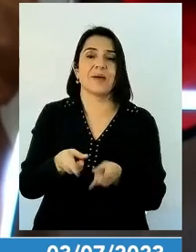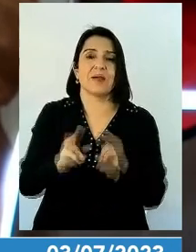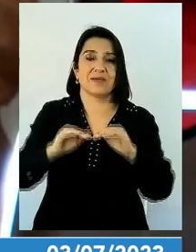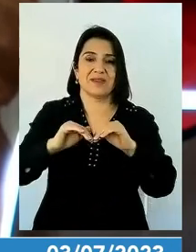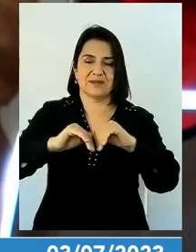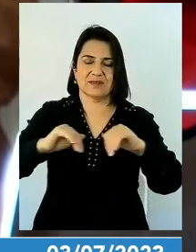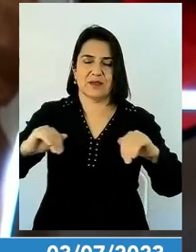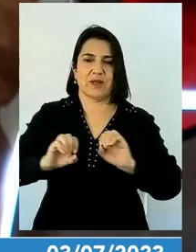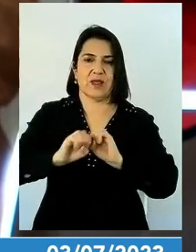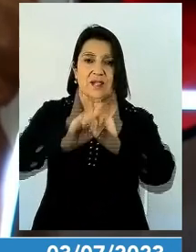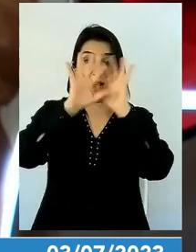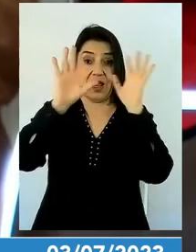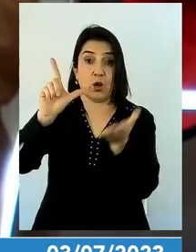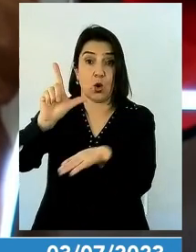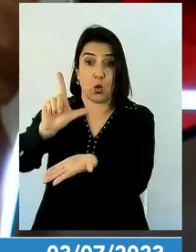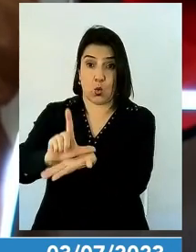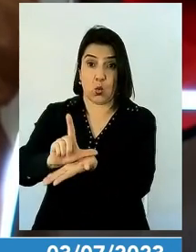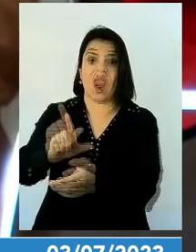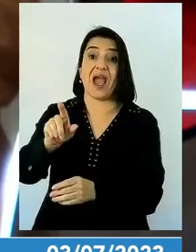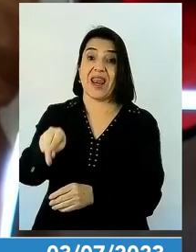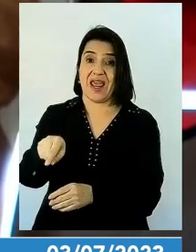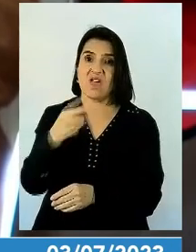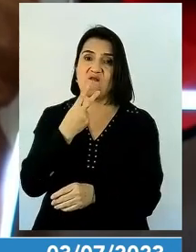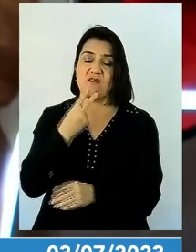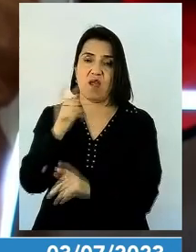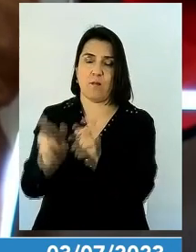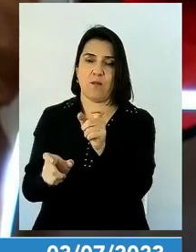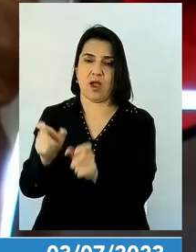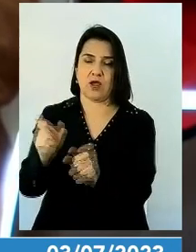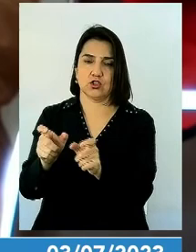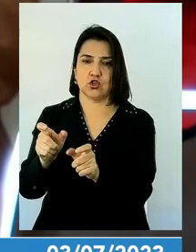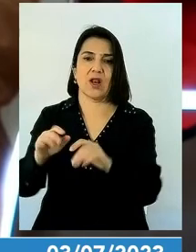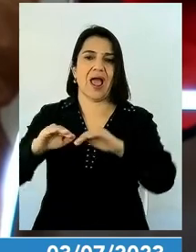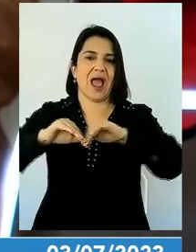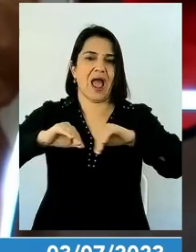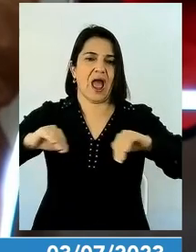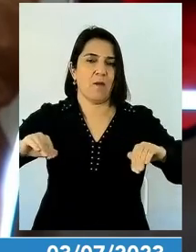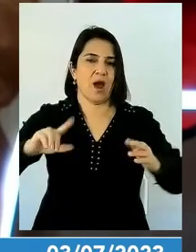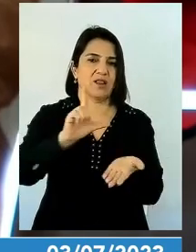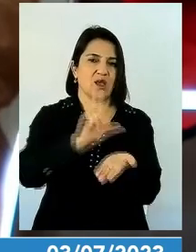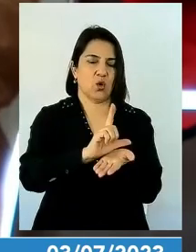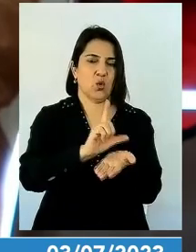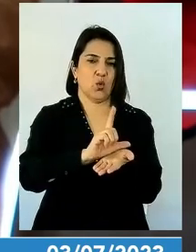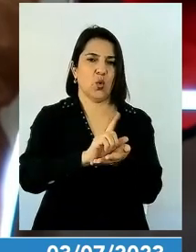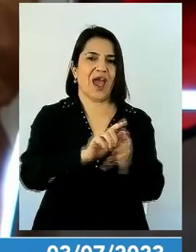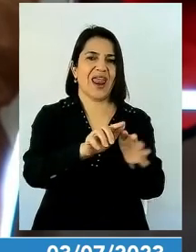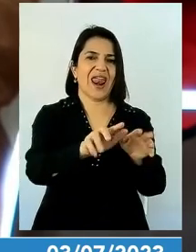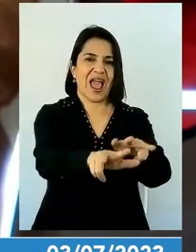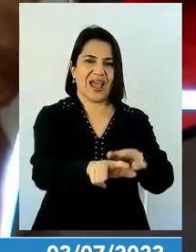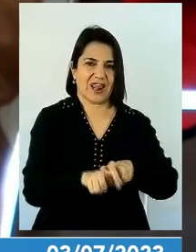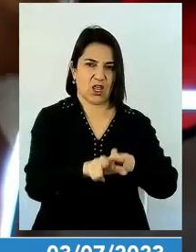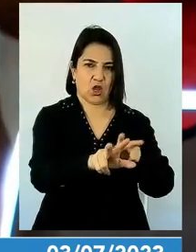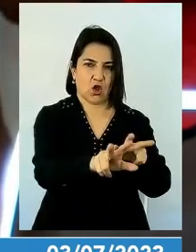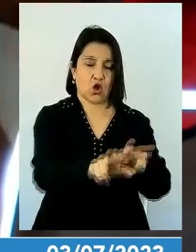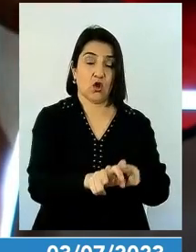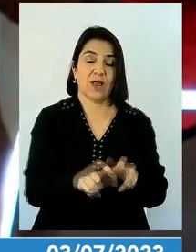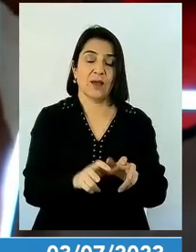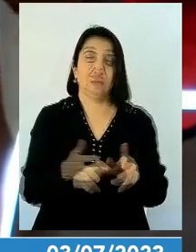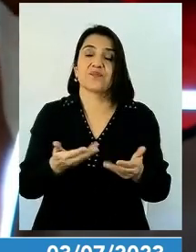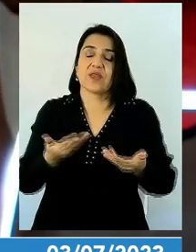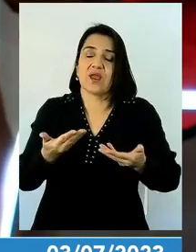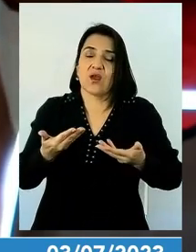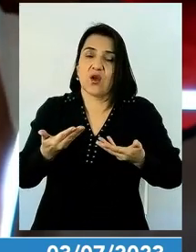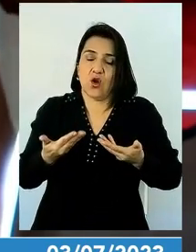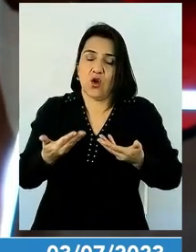donde vive la población de las zonas donde se realiza la producción agrícola. Hoy estamos viendo cómo se está perdiendo